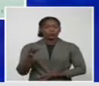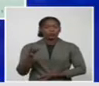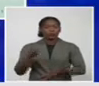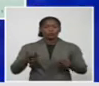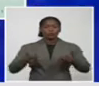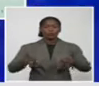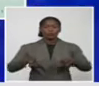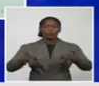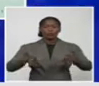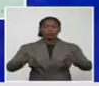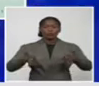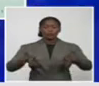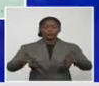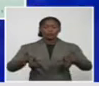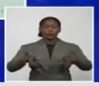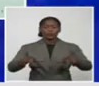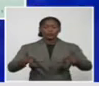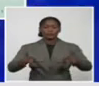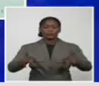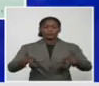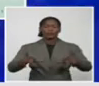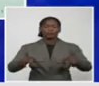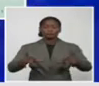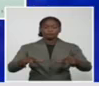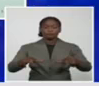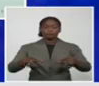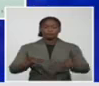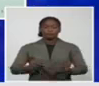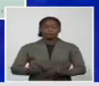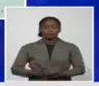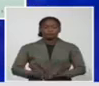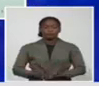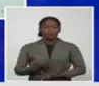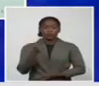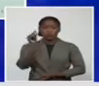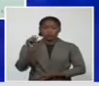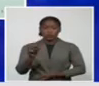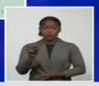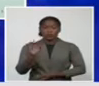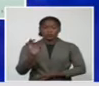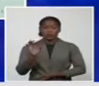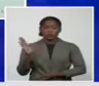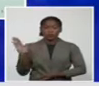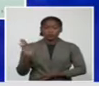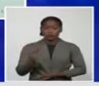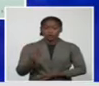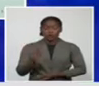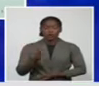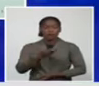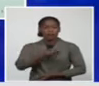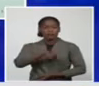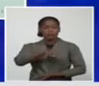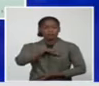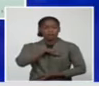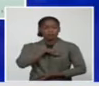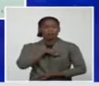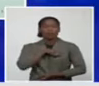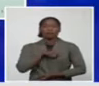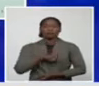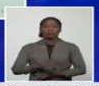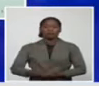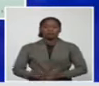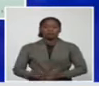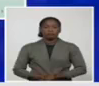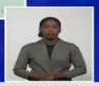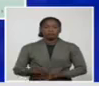y este caso es una viajera cubana que procedía de España. En el caso de